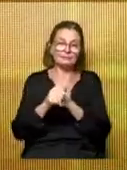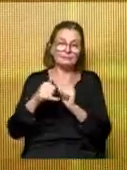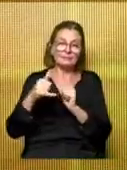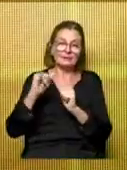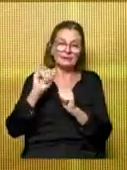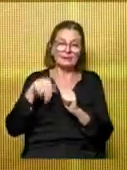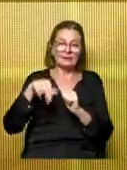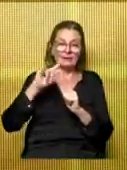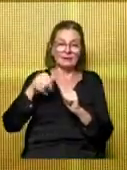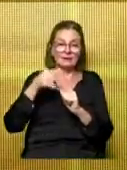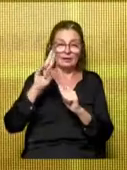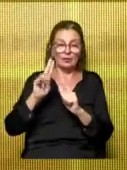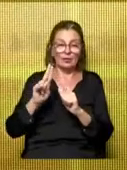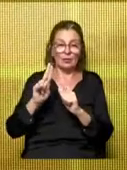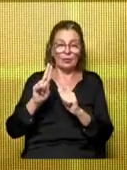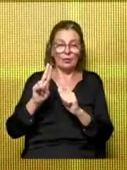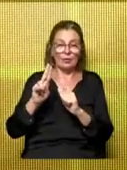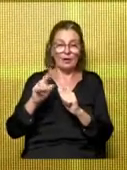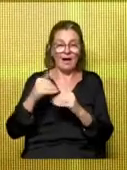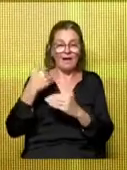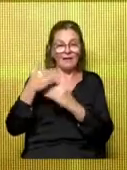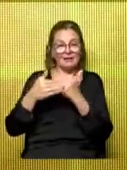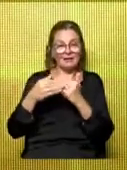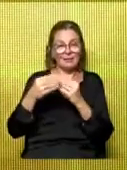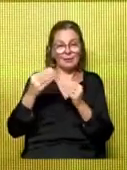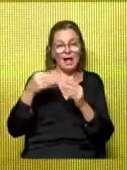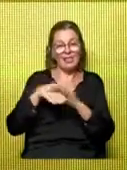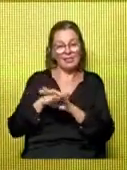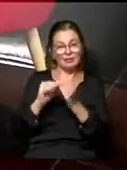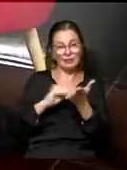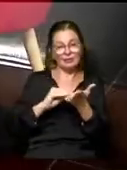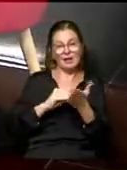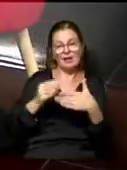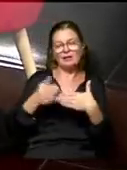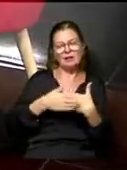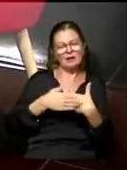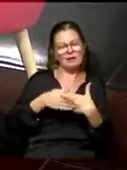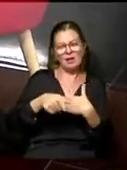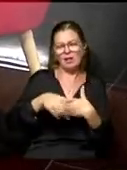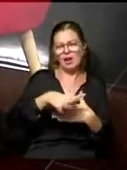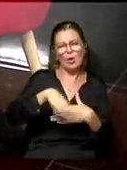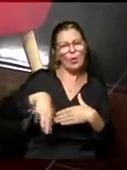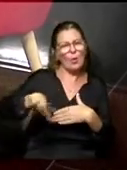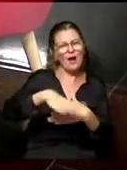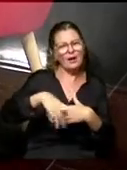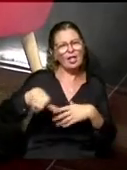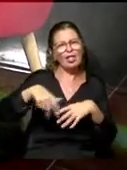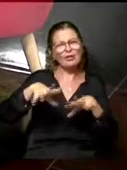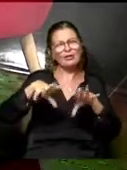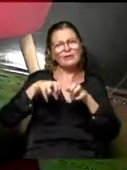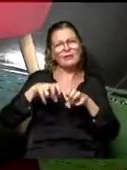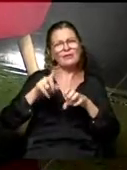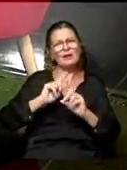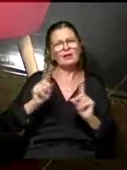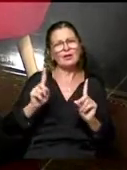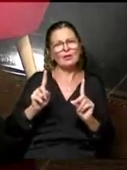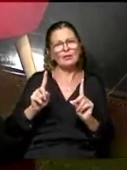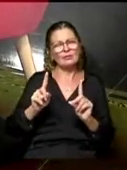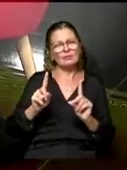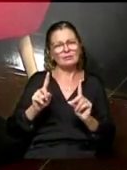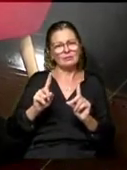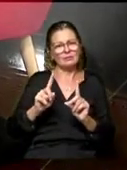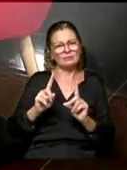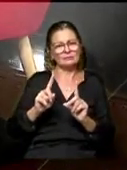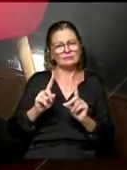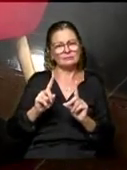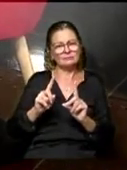pero es un programa que trabaja de oficinas adentro. Entonces o sea, no está ahí en territorio, ¿no? Exactamente. Es la cuestión del territorio y de estar trabajando en el lugar donde están Sí.